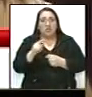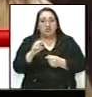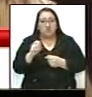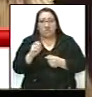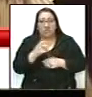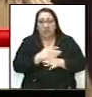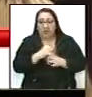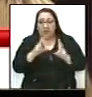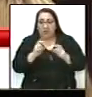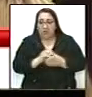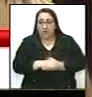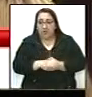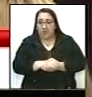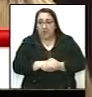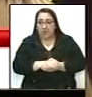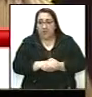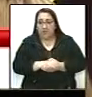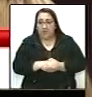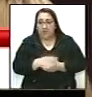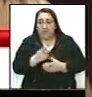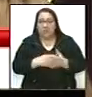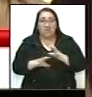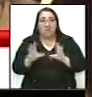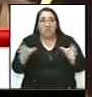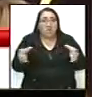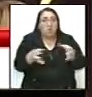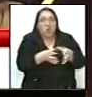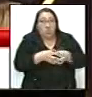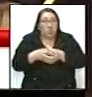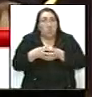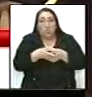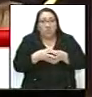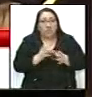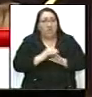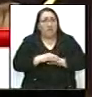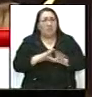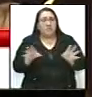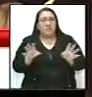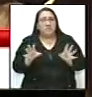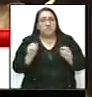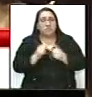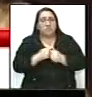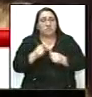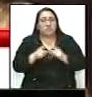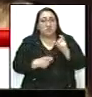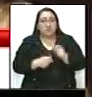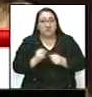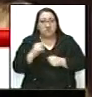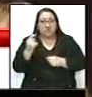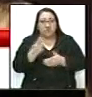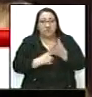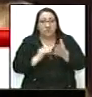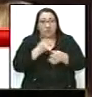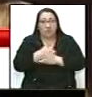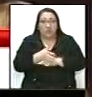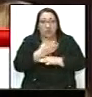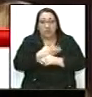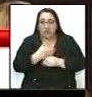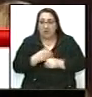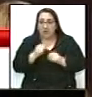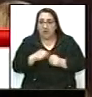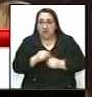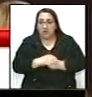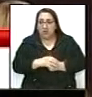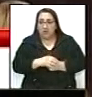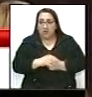remarcado ese tema, y se va a generar una élite, un elitismo de los senadores, y los únicos que van a entrar, presidenta, acá van a